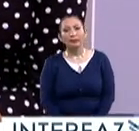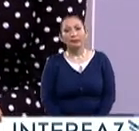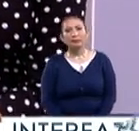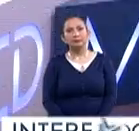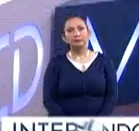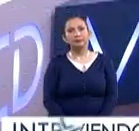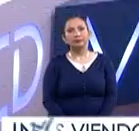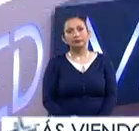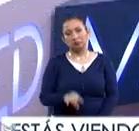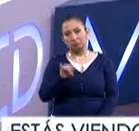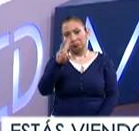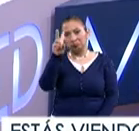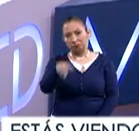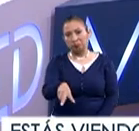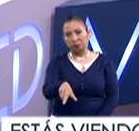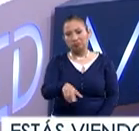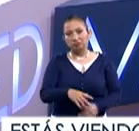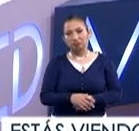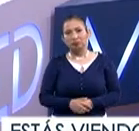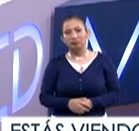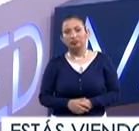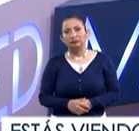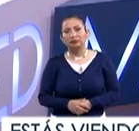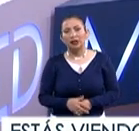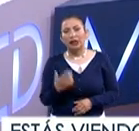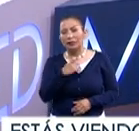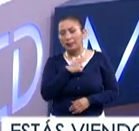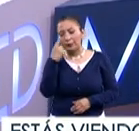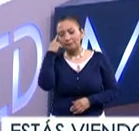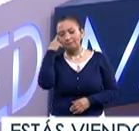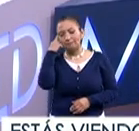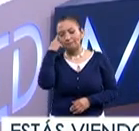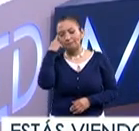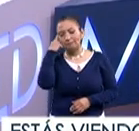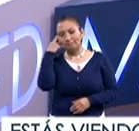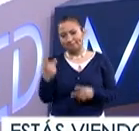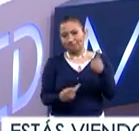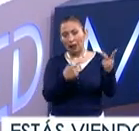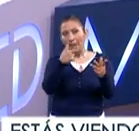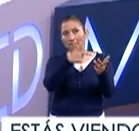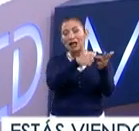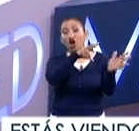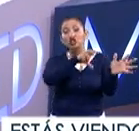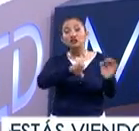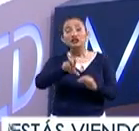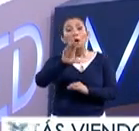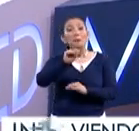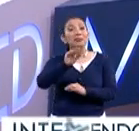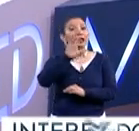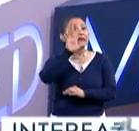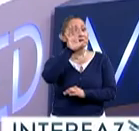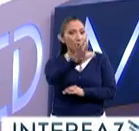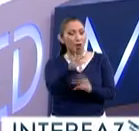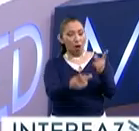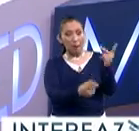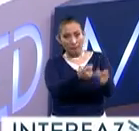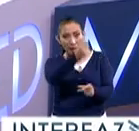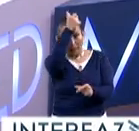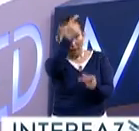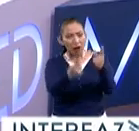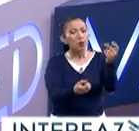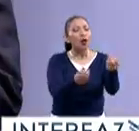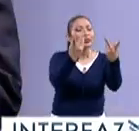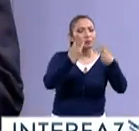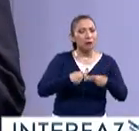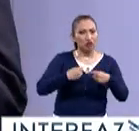en definitiva, lo que hay que entender es que en el censo de 1895, el primer censo general